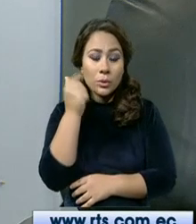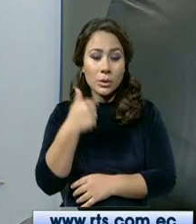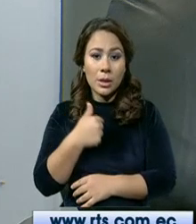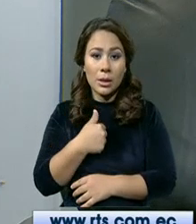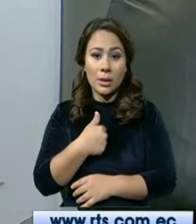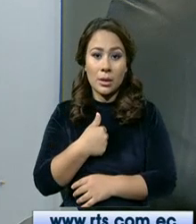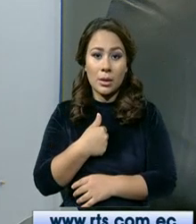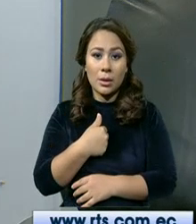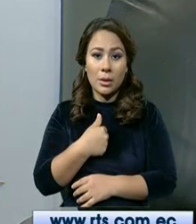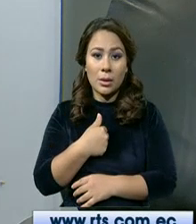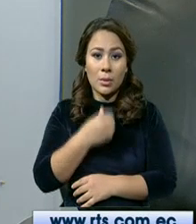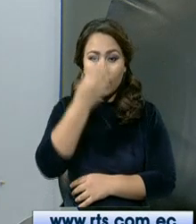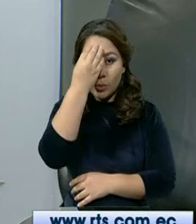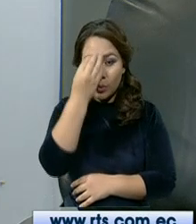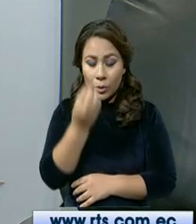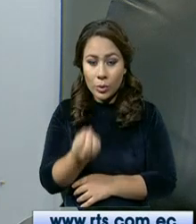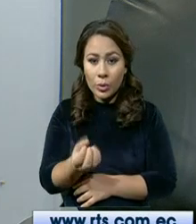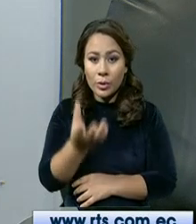Buenos días.